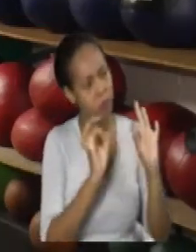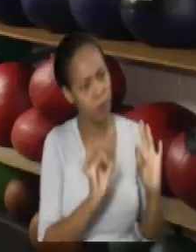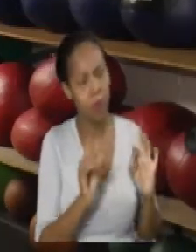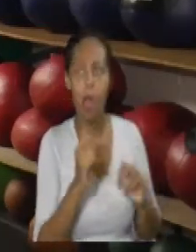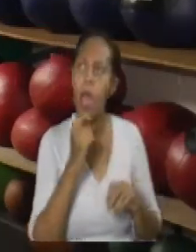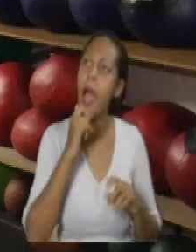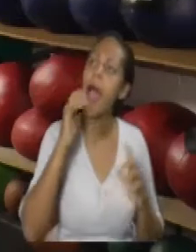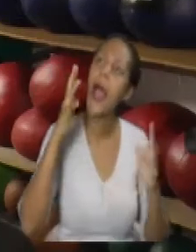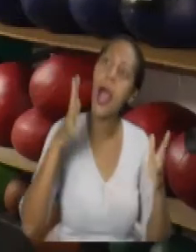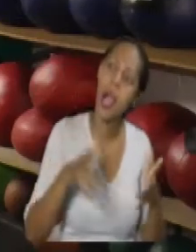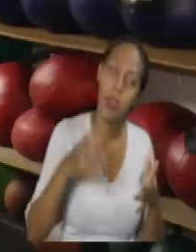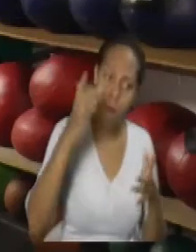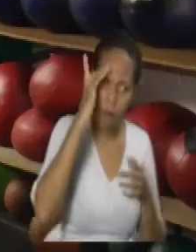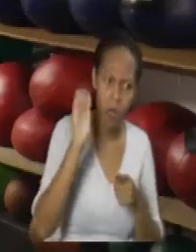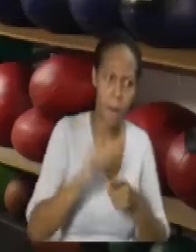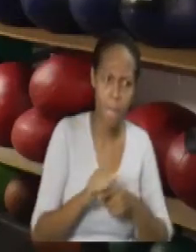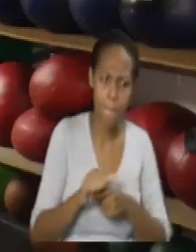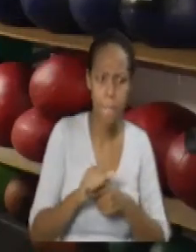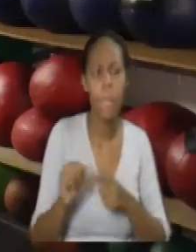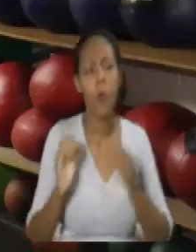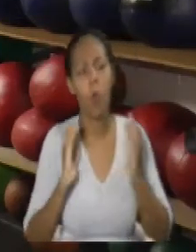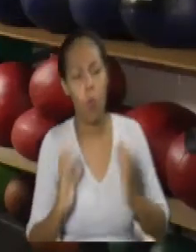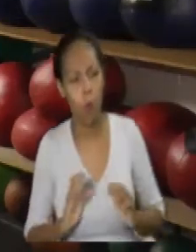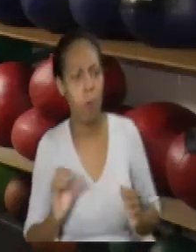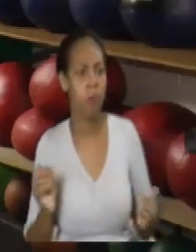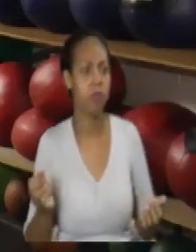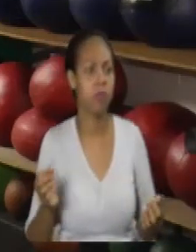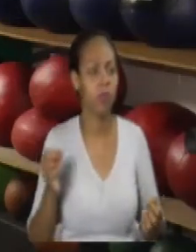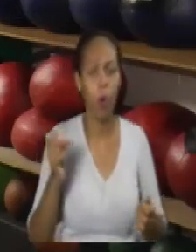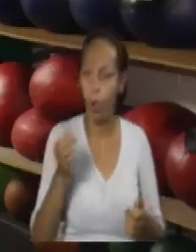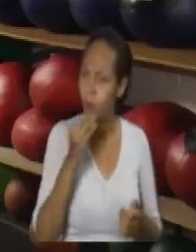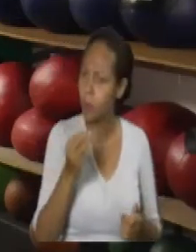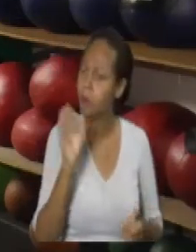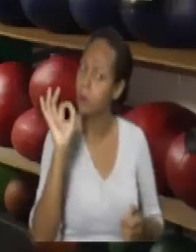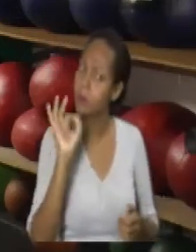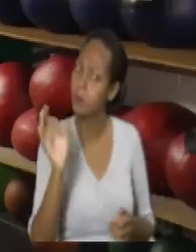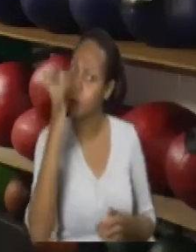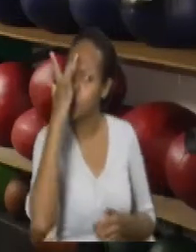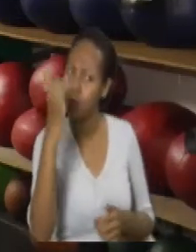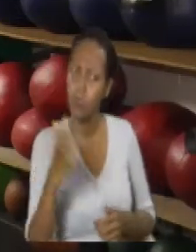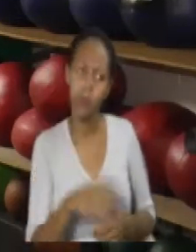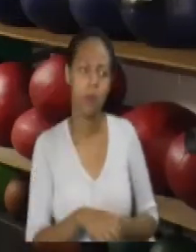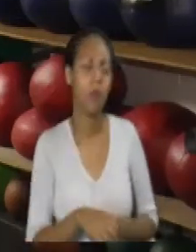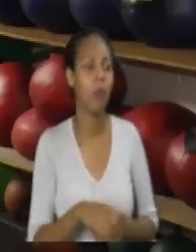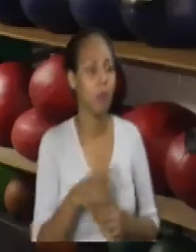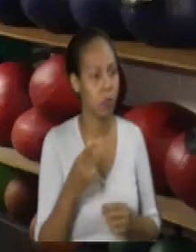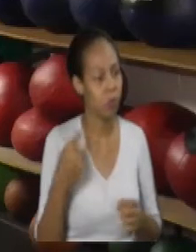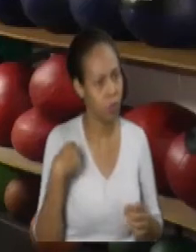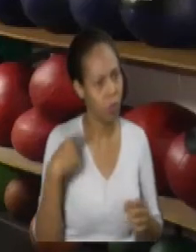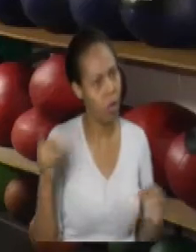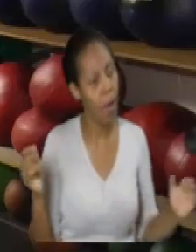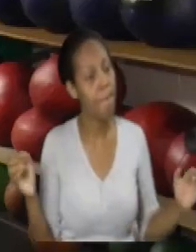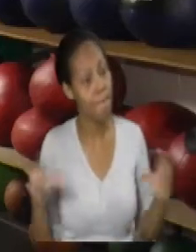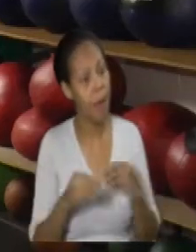qué entrenan, el por qué hay que cuidarse, el por qué hay que comer bien y el por qué seguir este gran programa en casa. Y bueno,